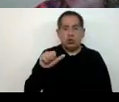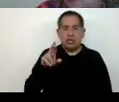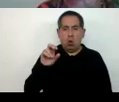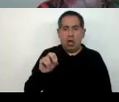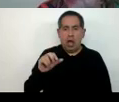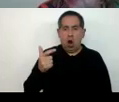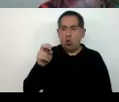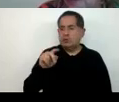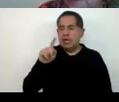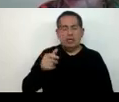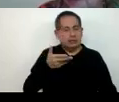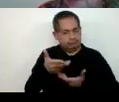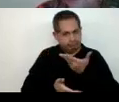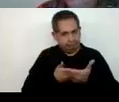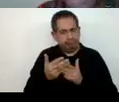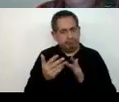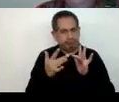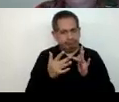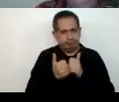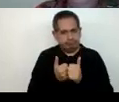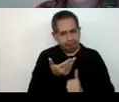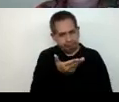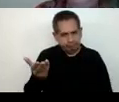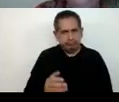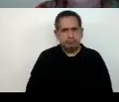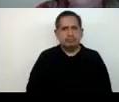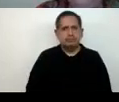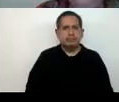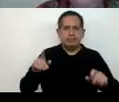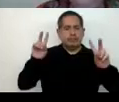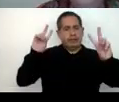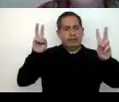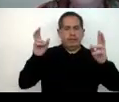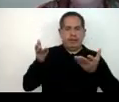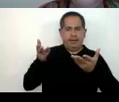me pongo a sus órdenes con este tema.